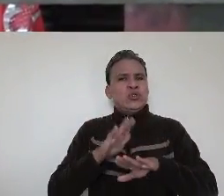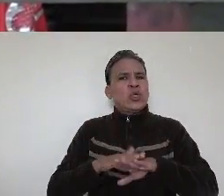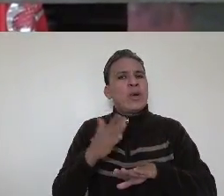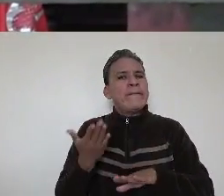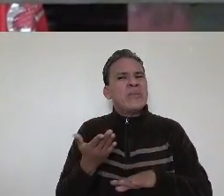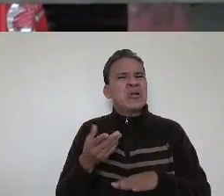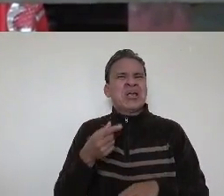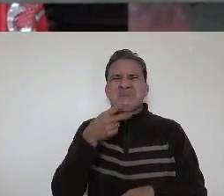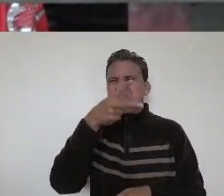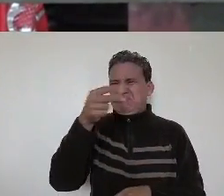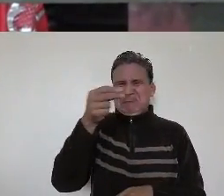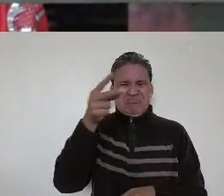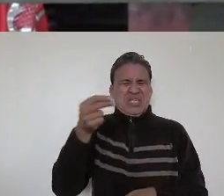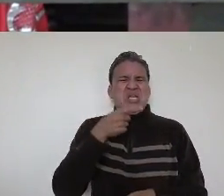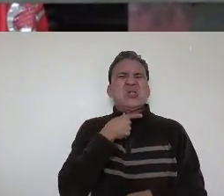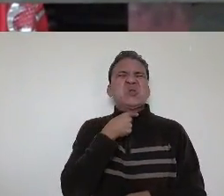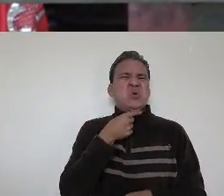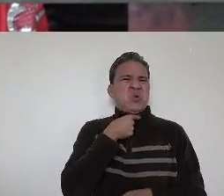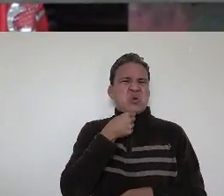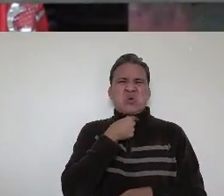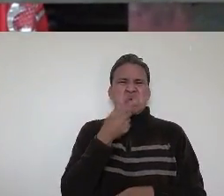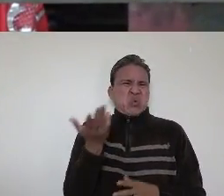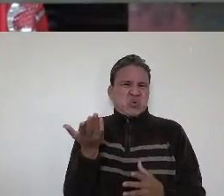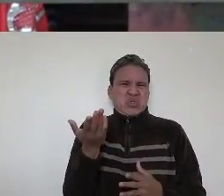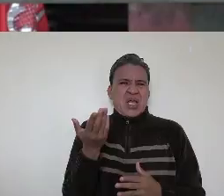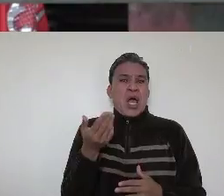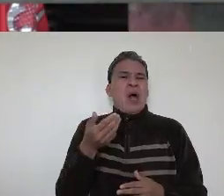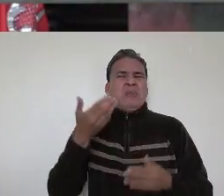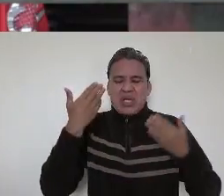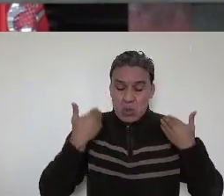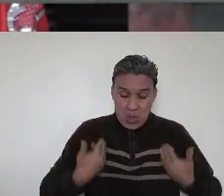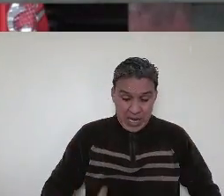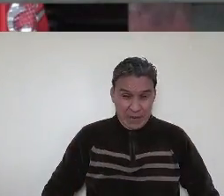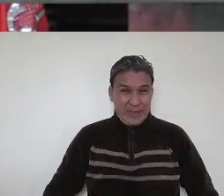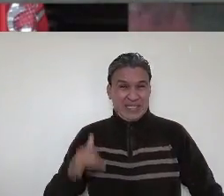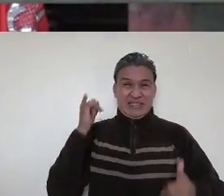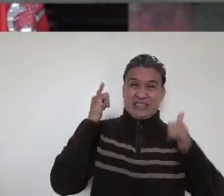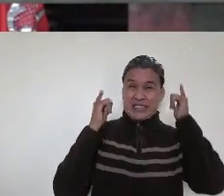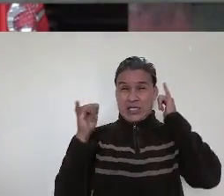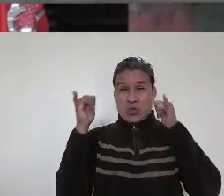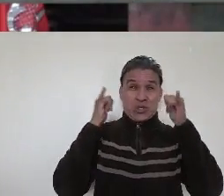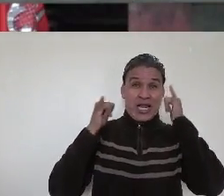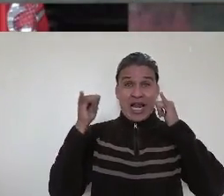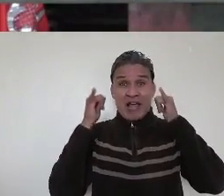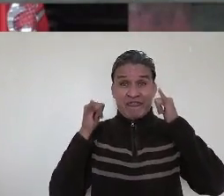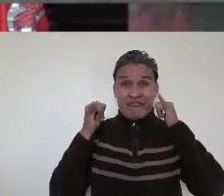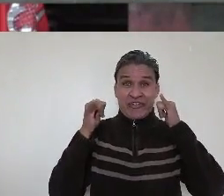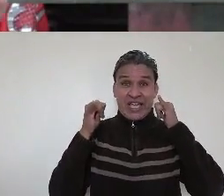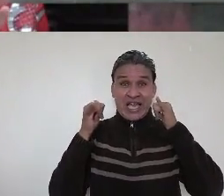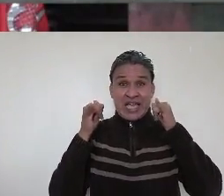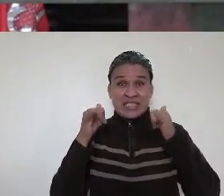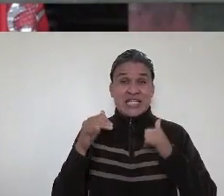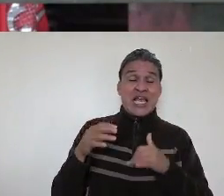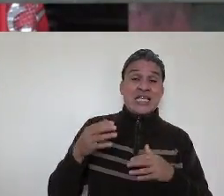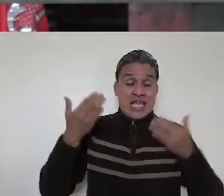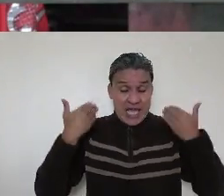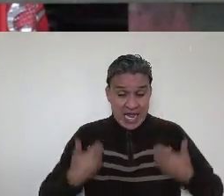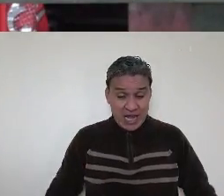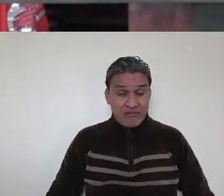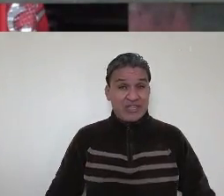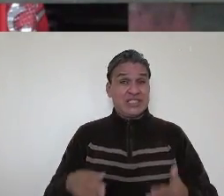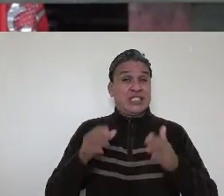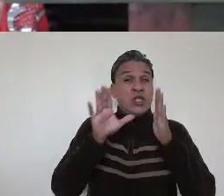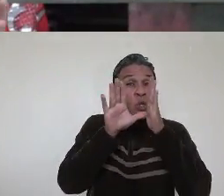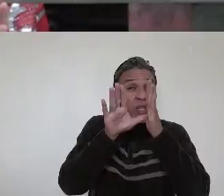no nos gusta, porque no es el vestido de la rumba, ni es el vestido de la corrupción, ni es el vestido del narcotráfico, ni